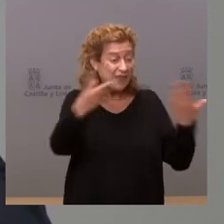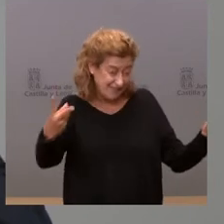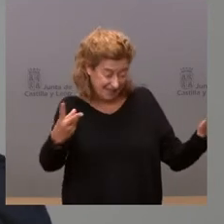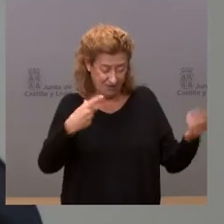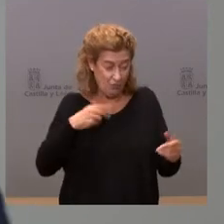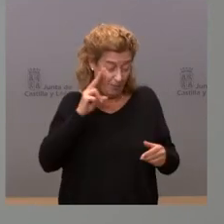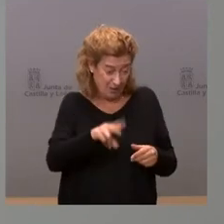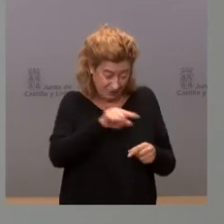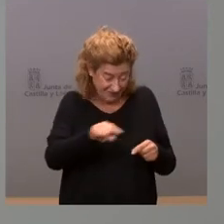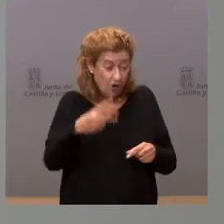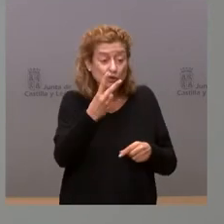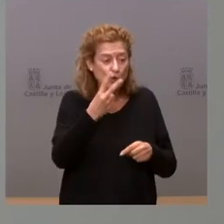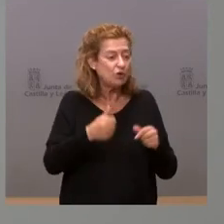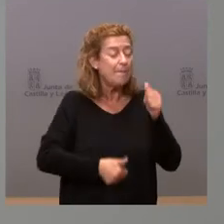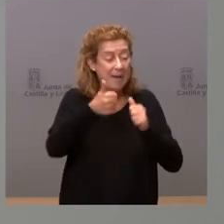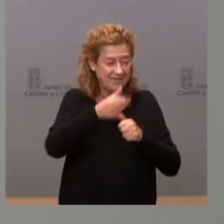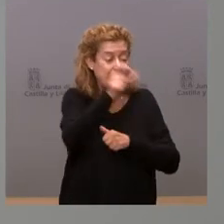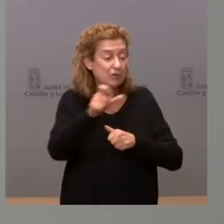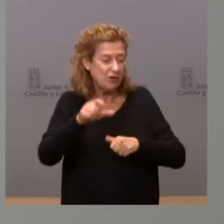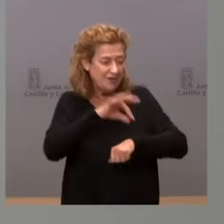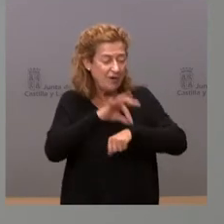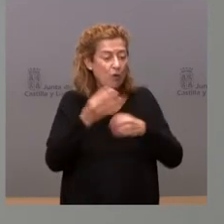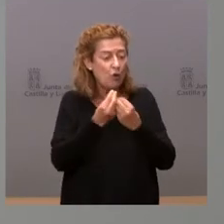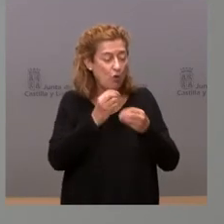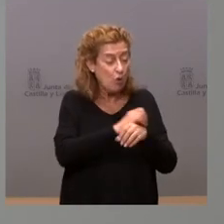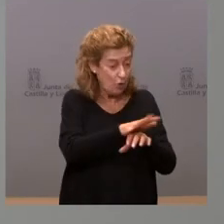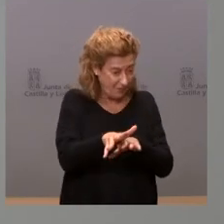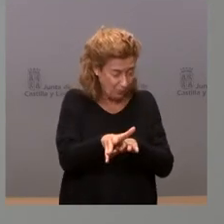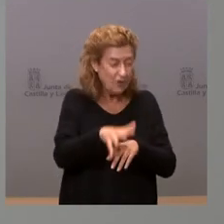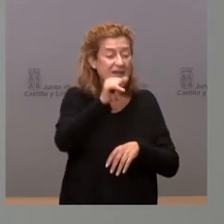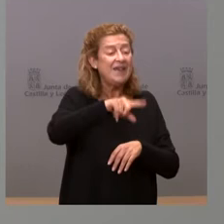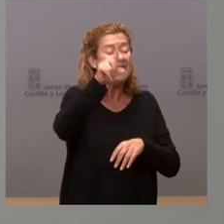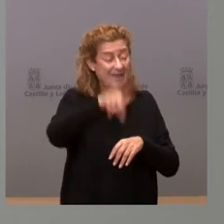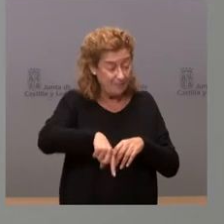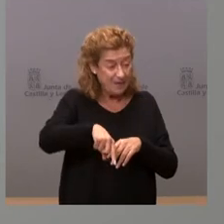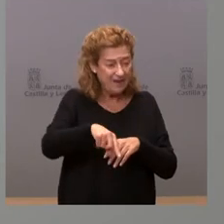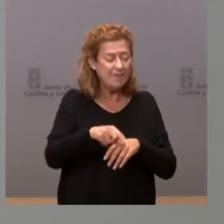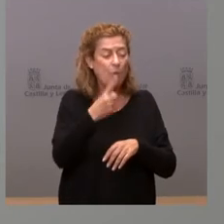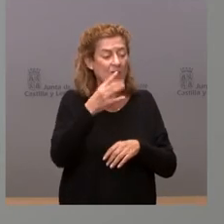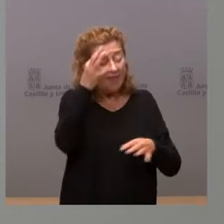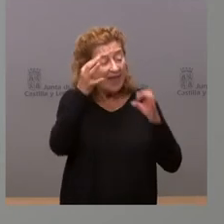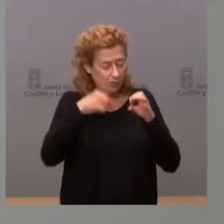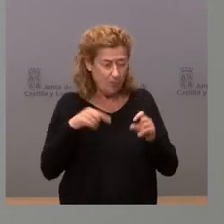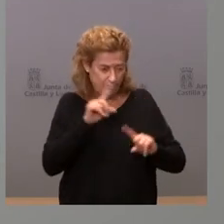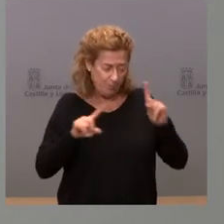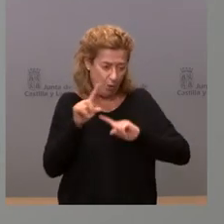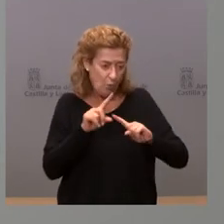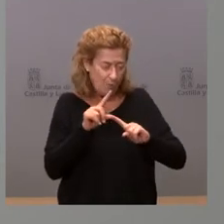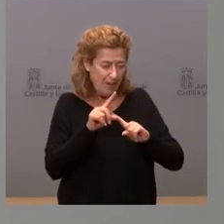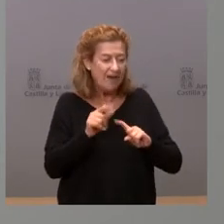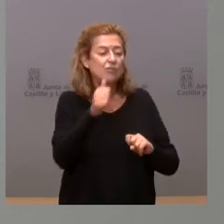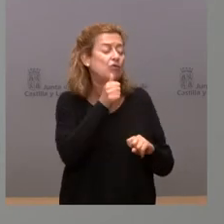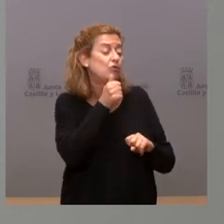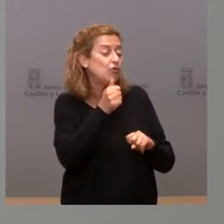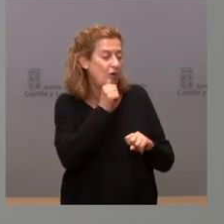mayor cantidad de pacientes kovic y por supuesto es un dato que nos preocupa todavía